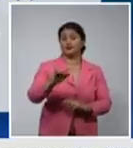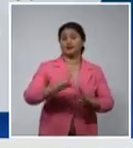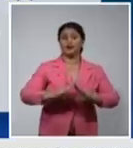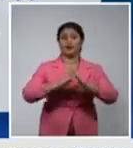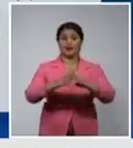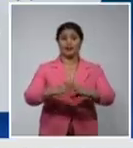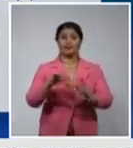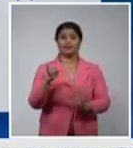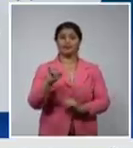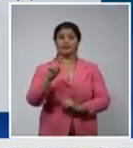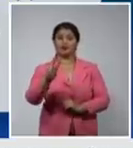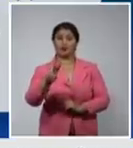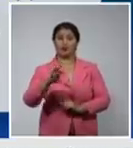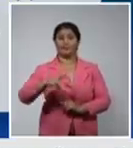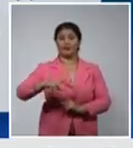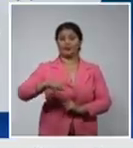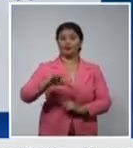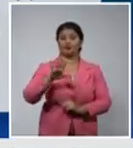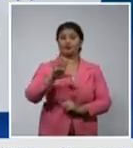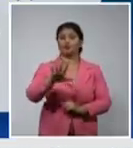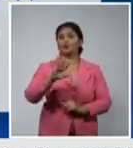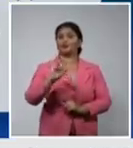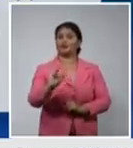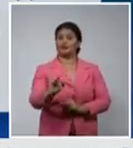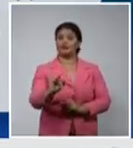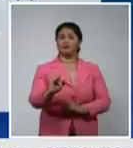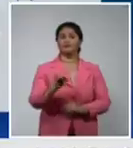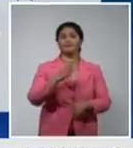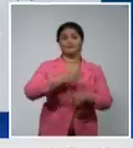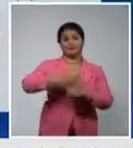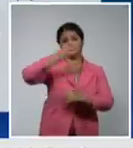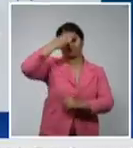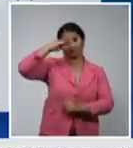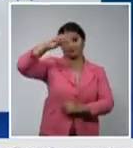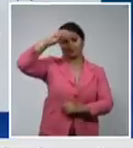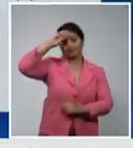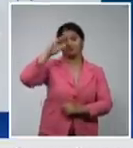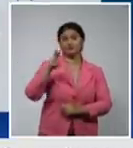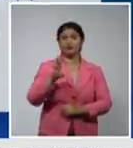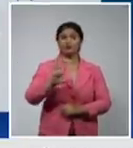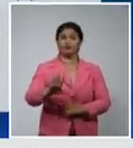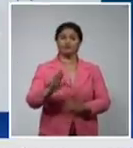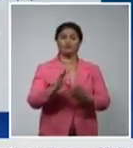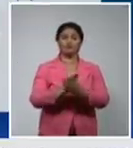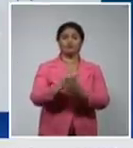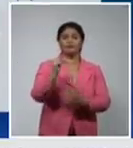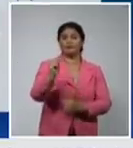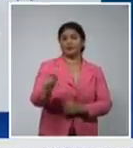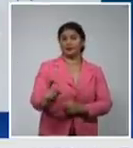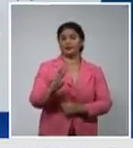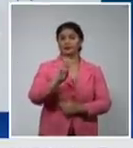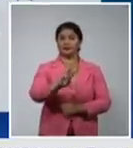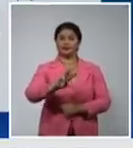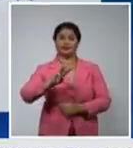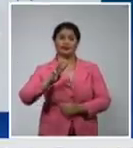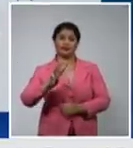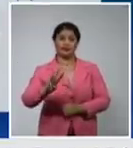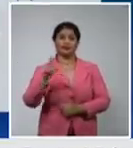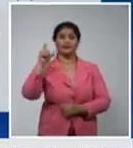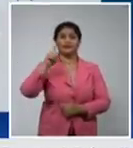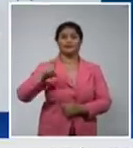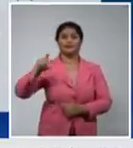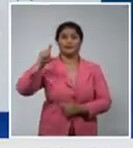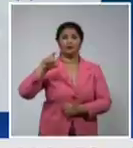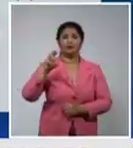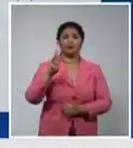del Río 57, Santiago de Cuba 35, Mayabeque 33, Camagüey